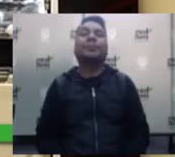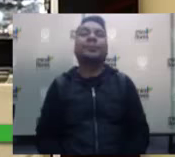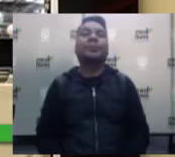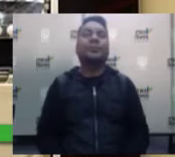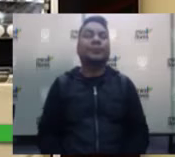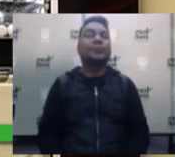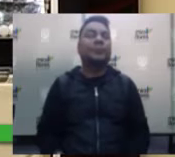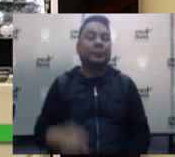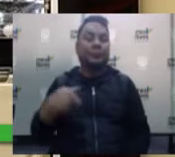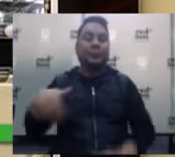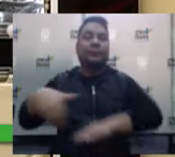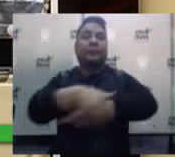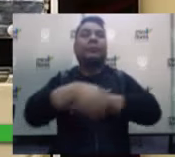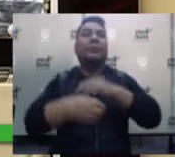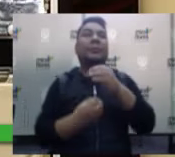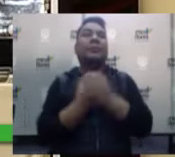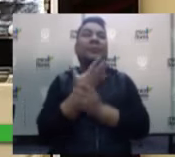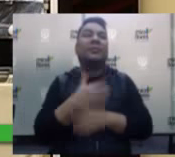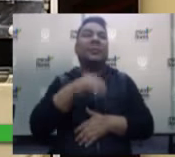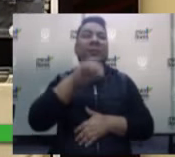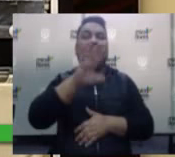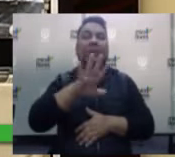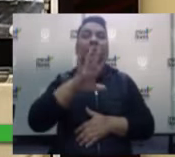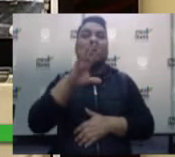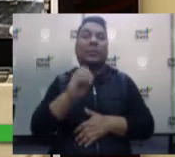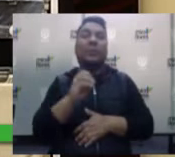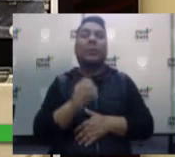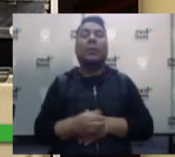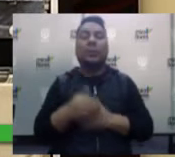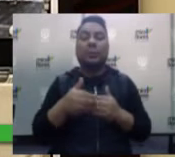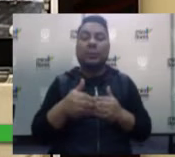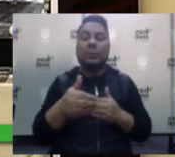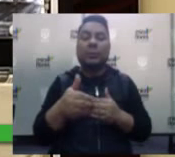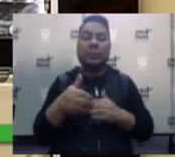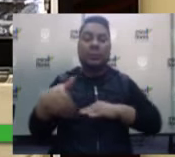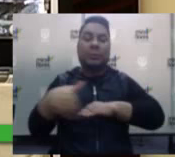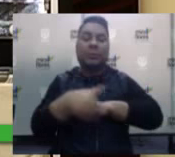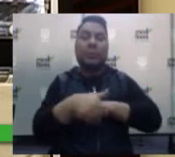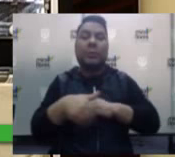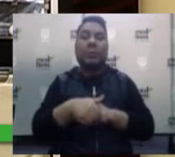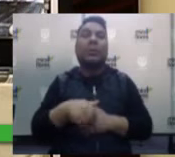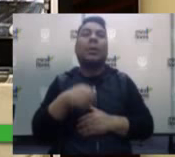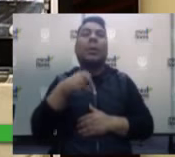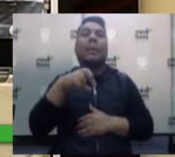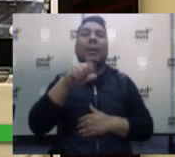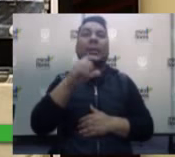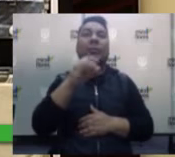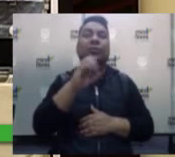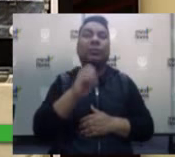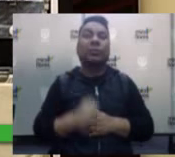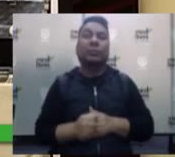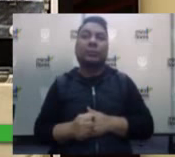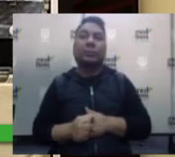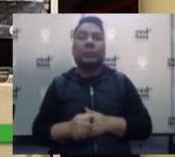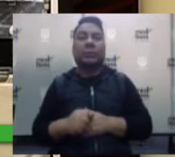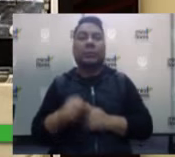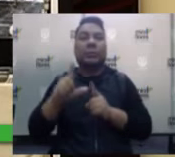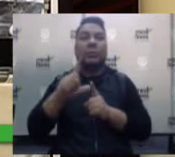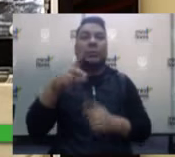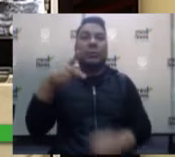Puesto 13, Avenida Arequipa, cuadra 50, a 15 metros del cruce con Enrique Palacios. Letra K.